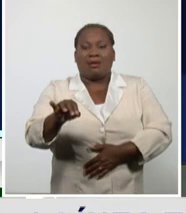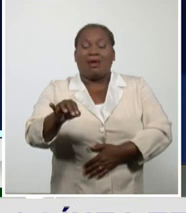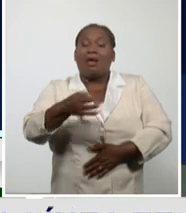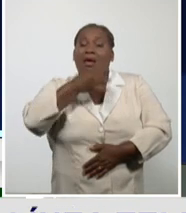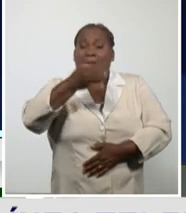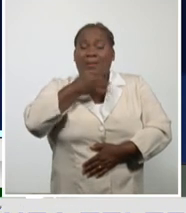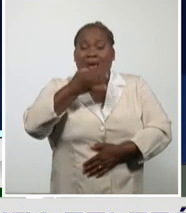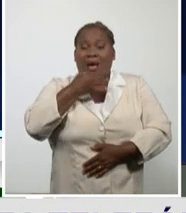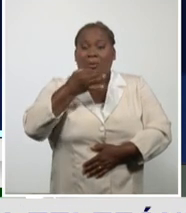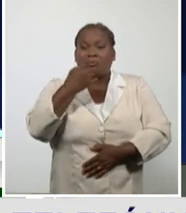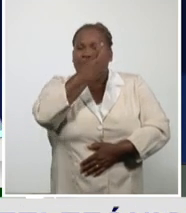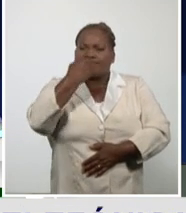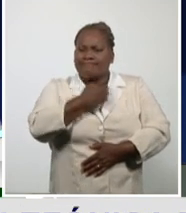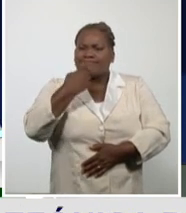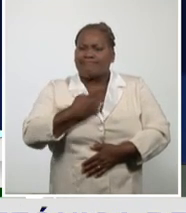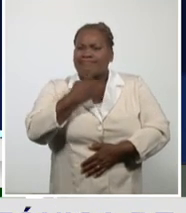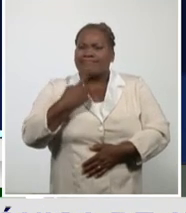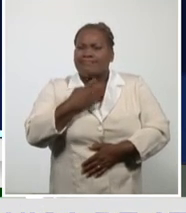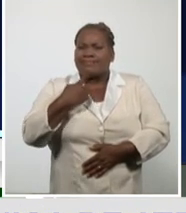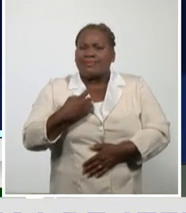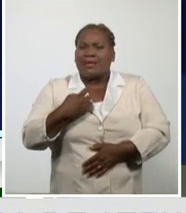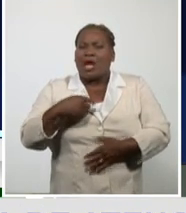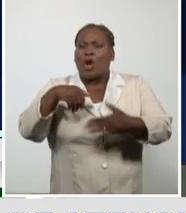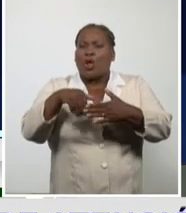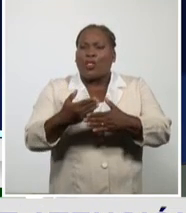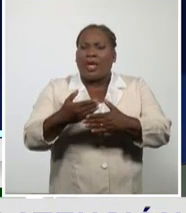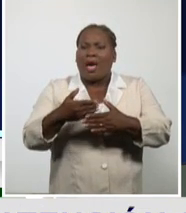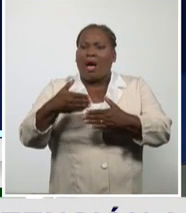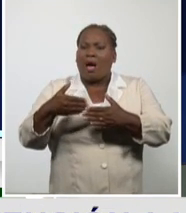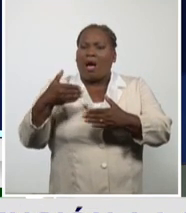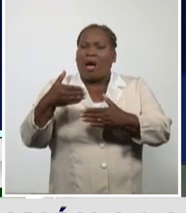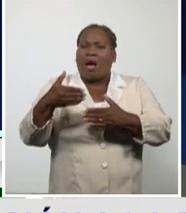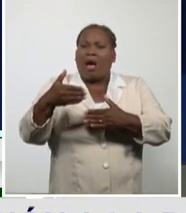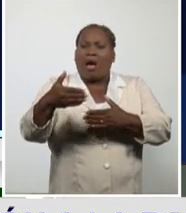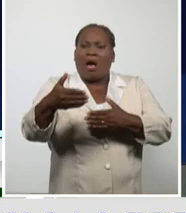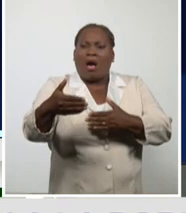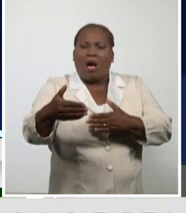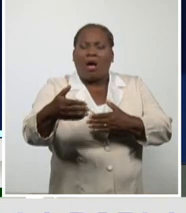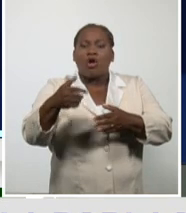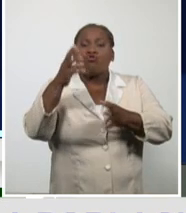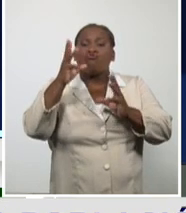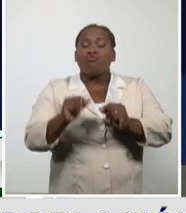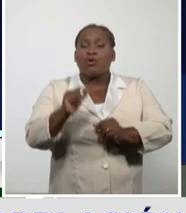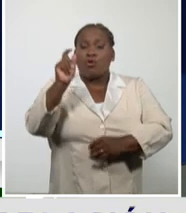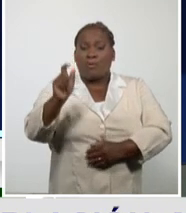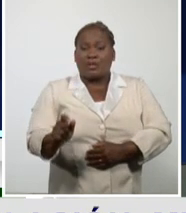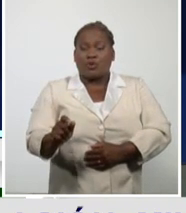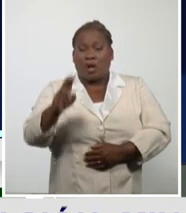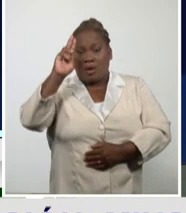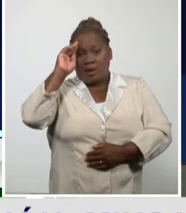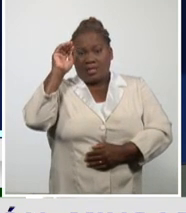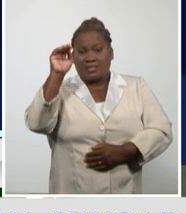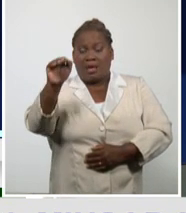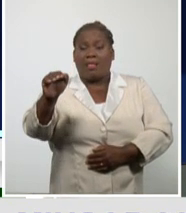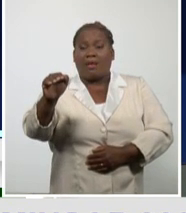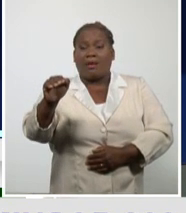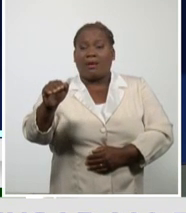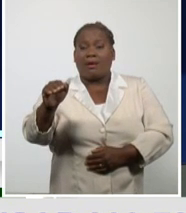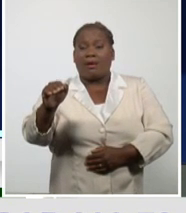preguntan, oiga, pero los días van pasando y el número de pacientes que se encuentran ingresados